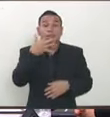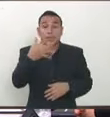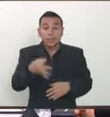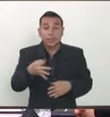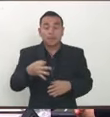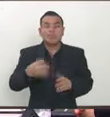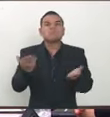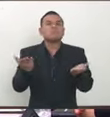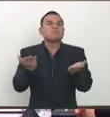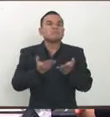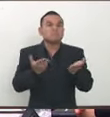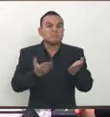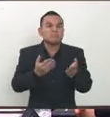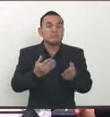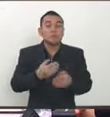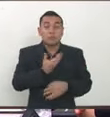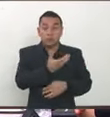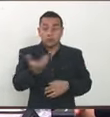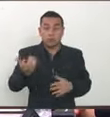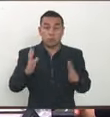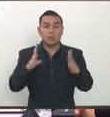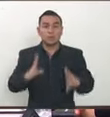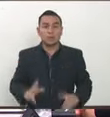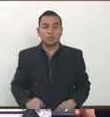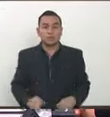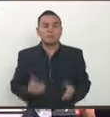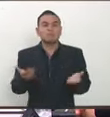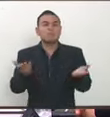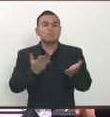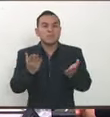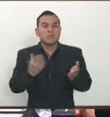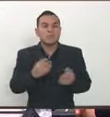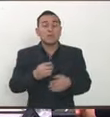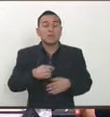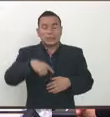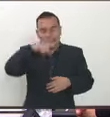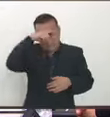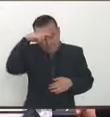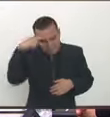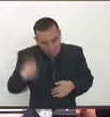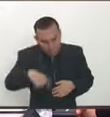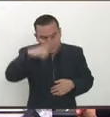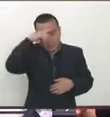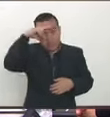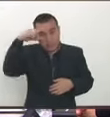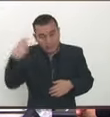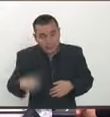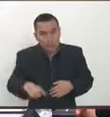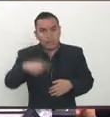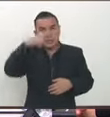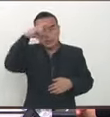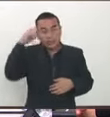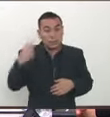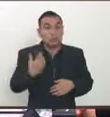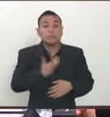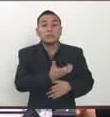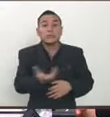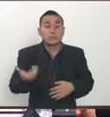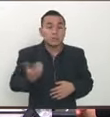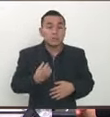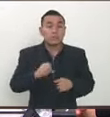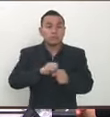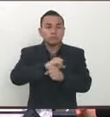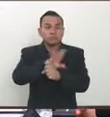a todas las personas de este gobierno, que se han sumado a trabajar para luchar contra esta